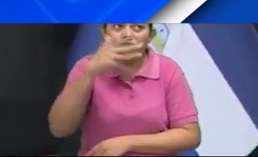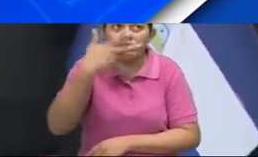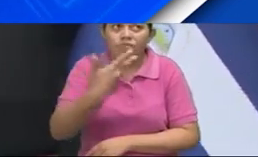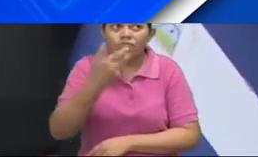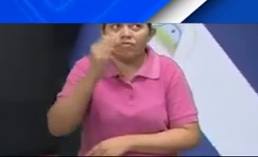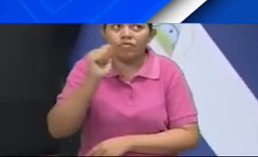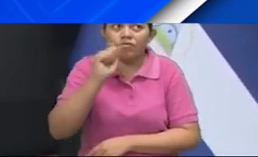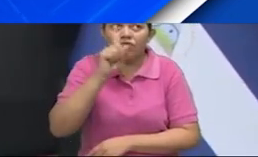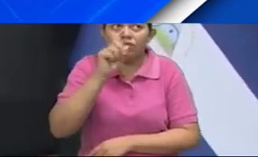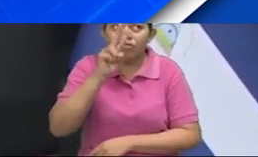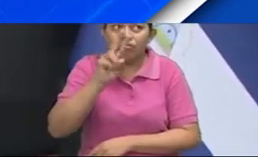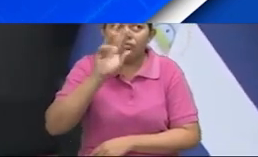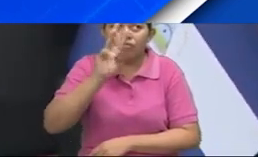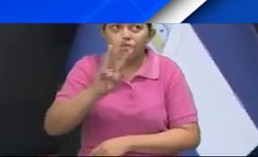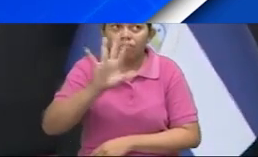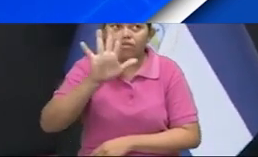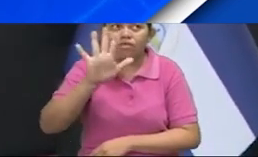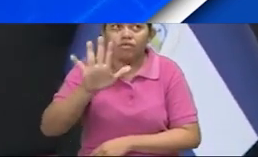293